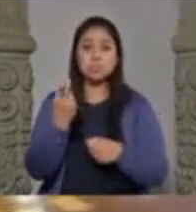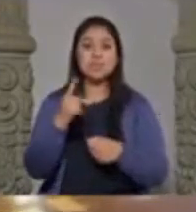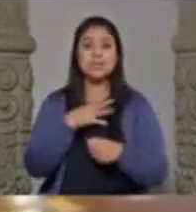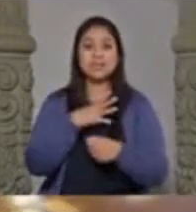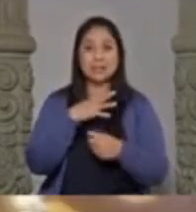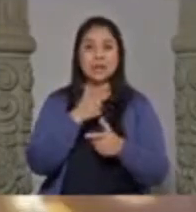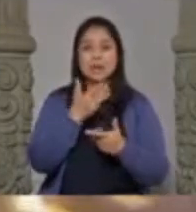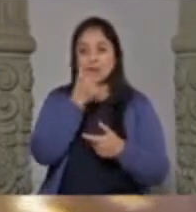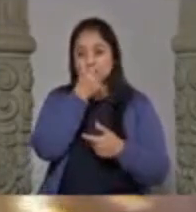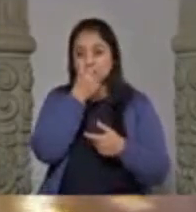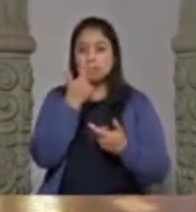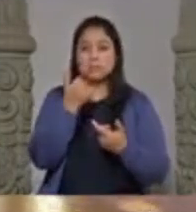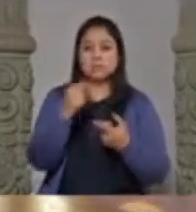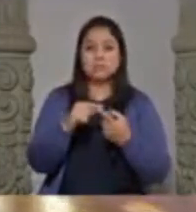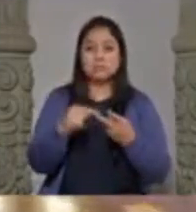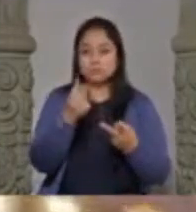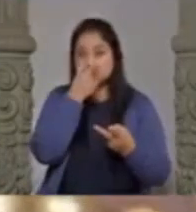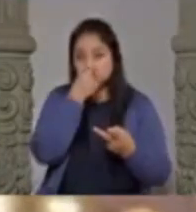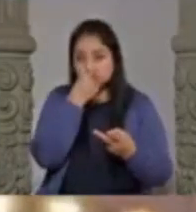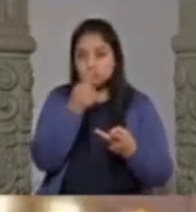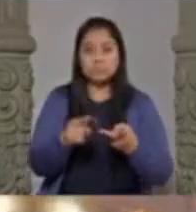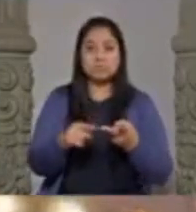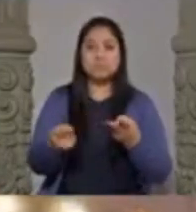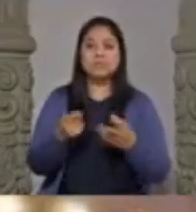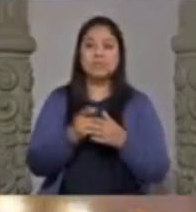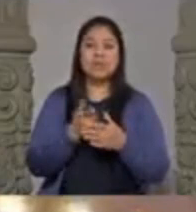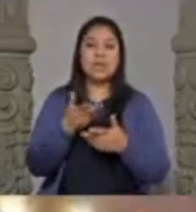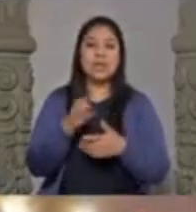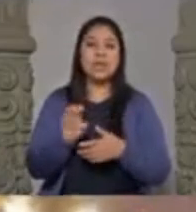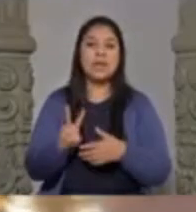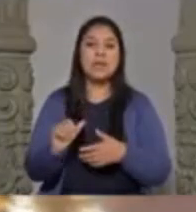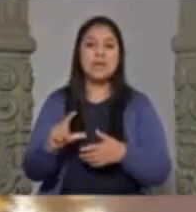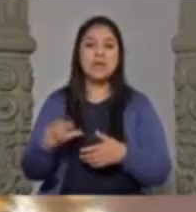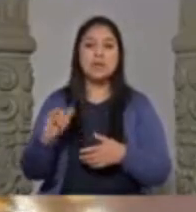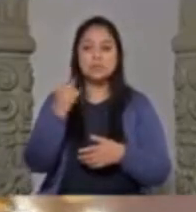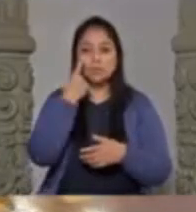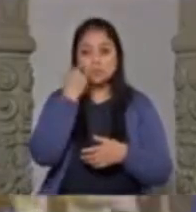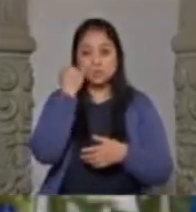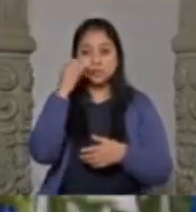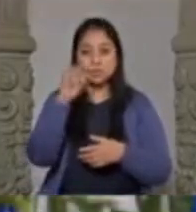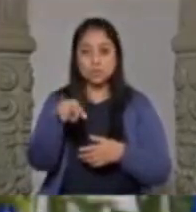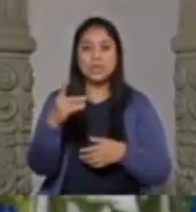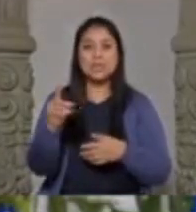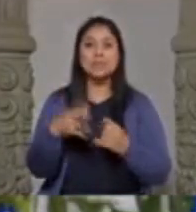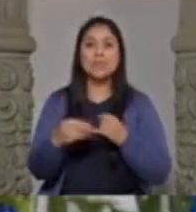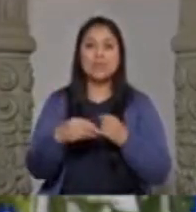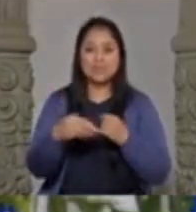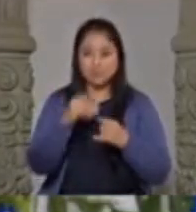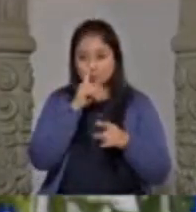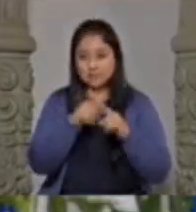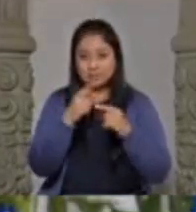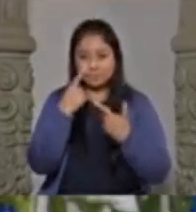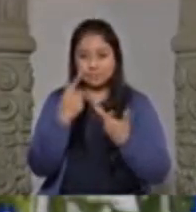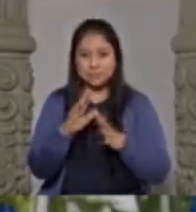el contrabando, la evasión, como lo hemos venido haciendo y que está dando buenos resultados. Los